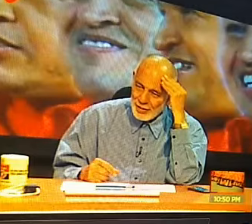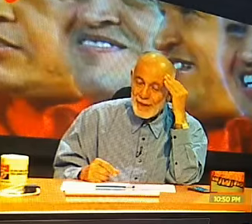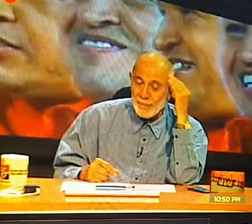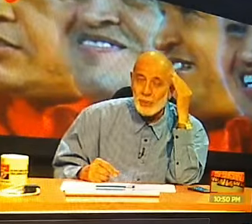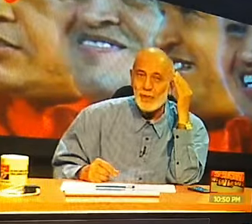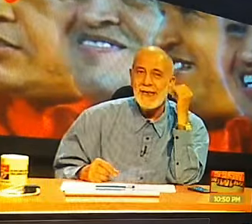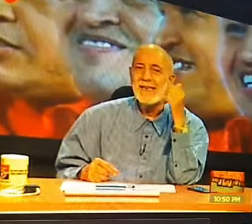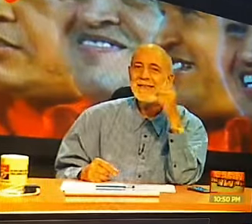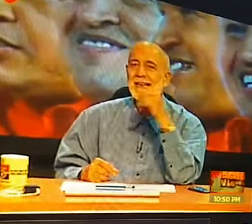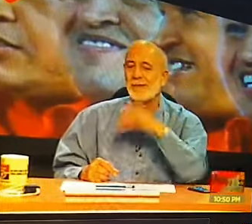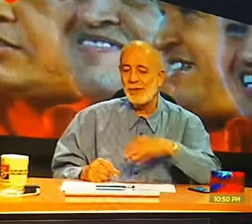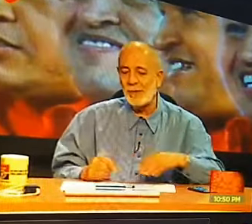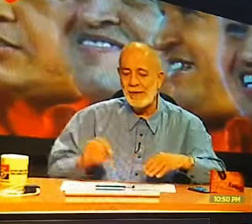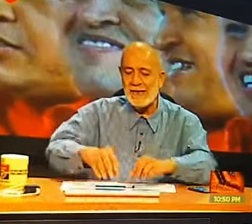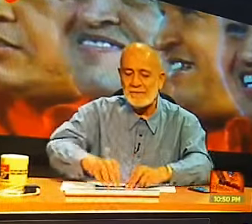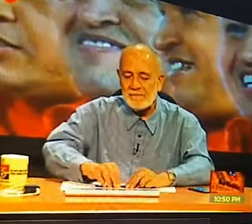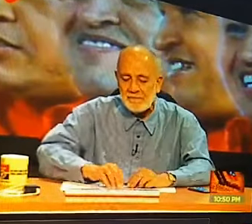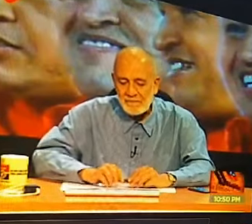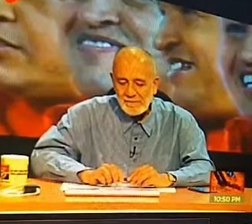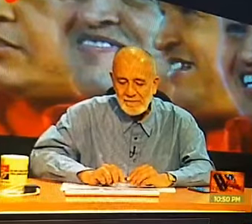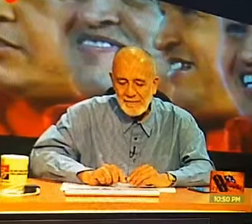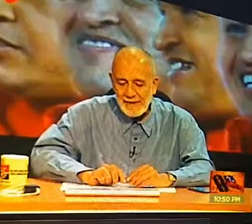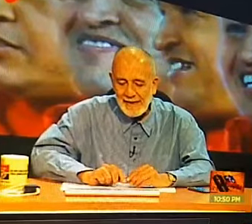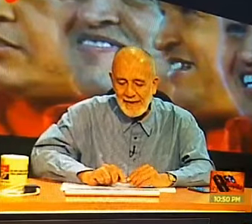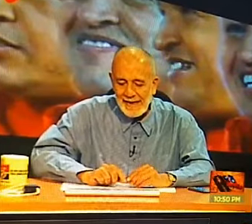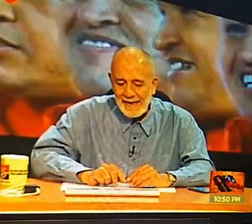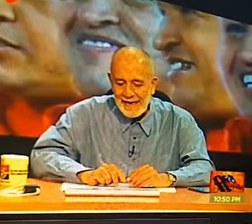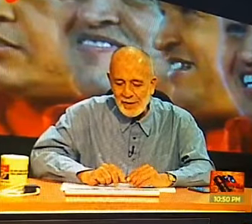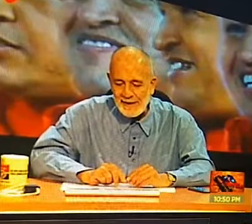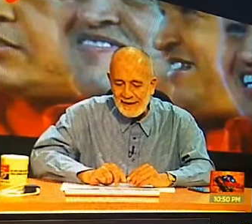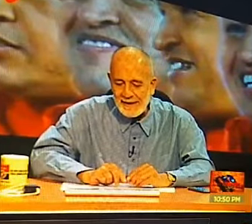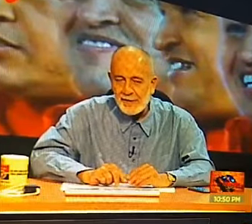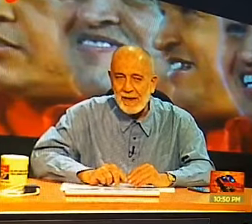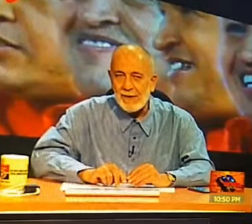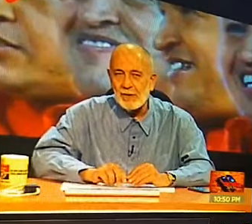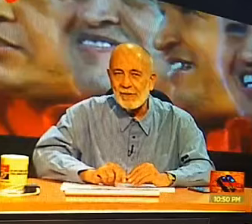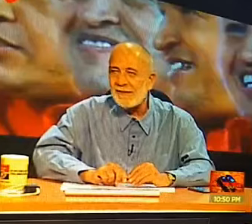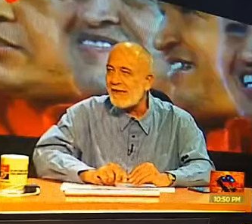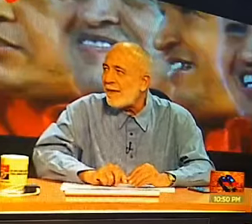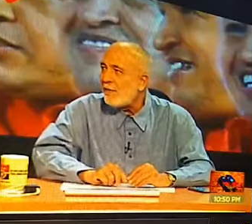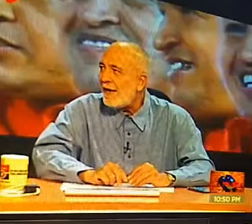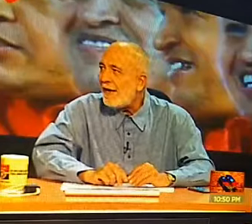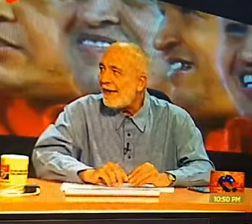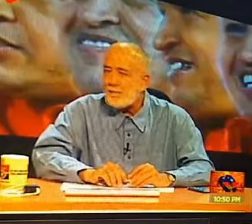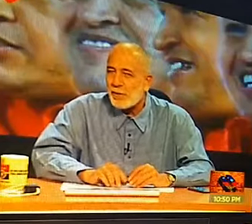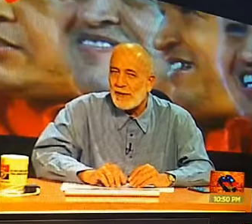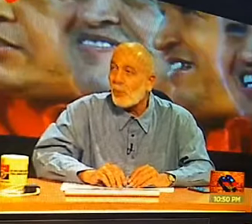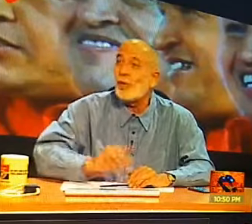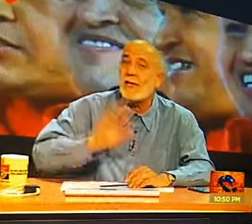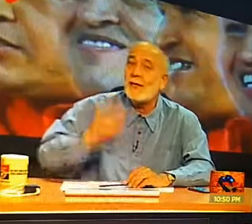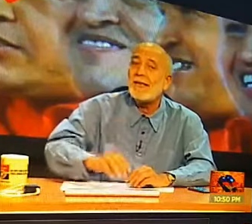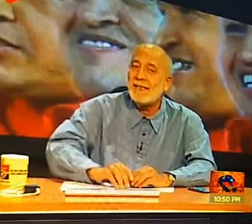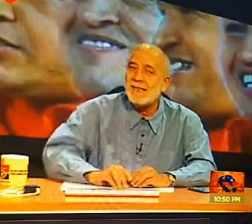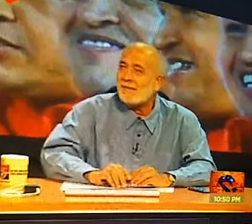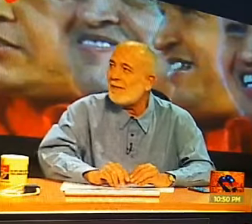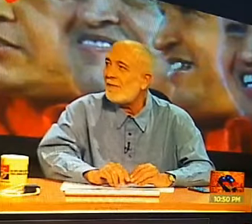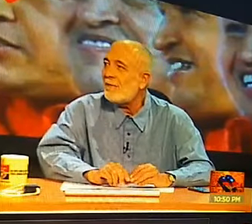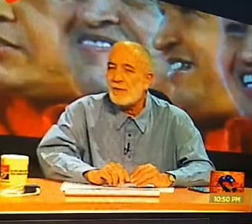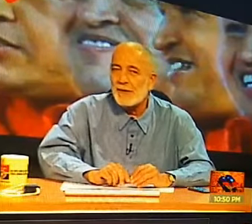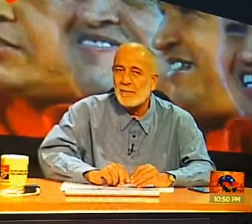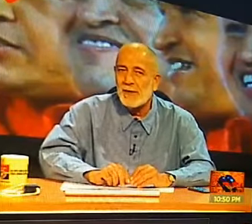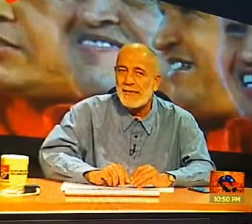lo hermoso de la Revolución Bolivariana es que el comandante Chávez nunca abandonó, siempre fue el proyecto, lo que dijo Madinella,